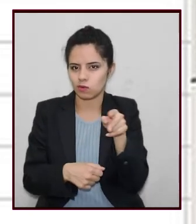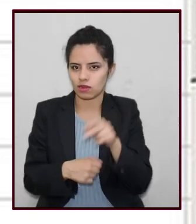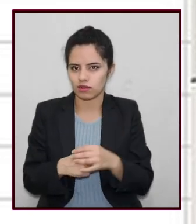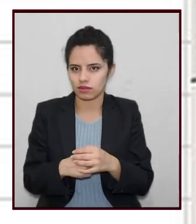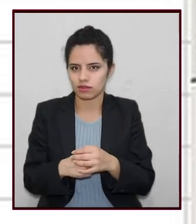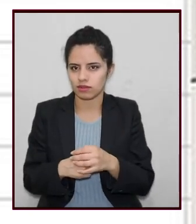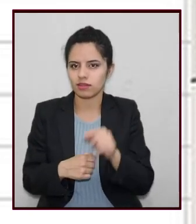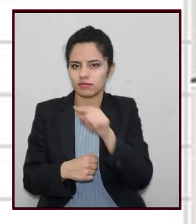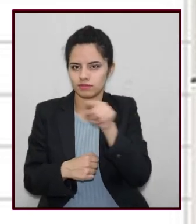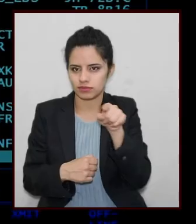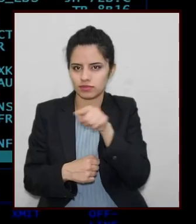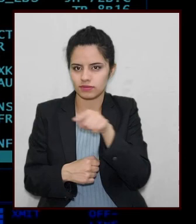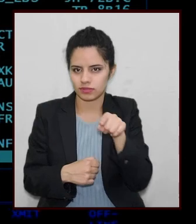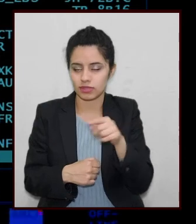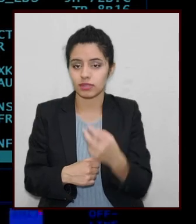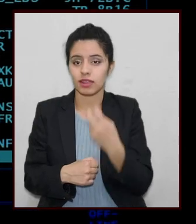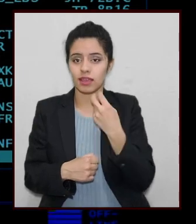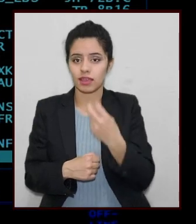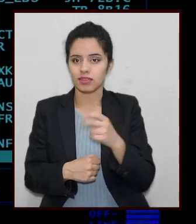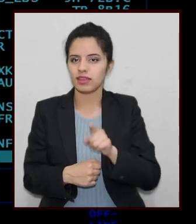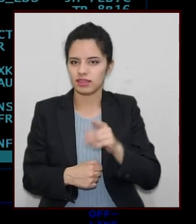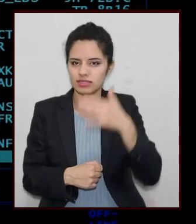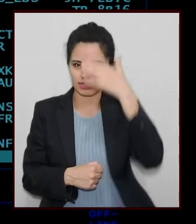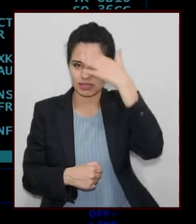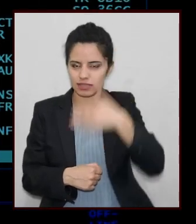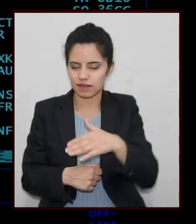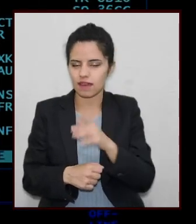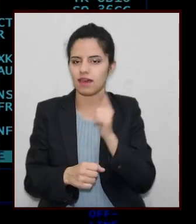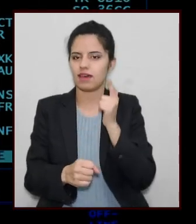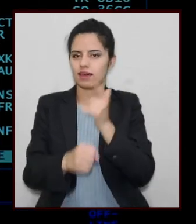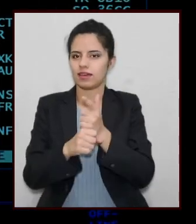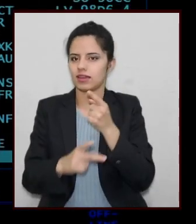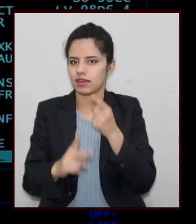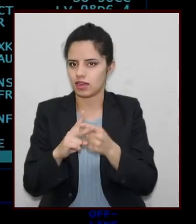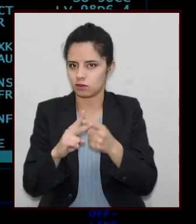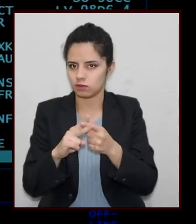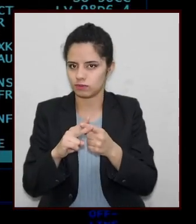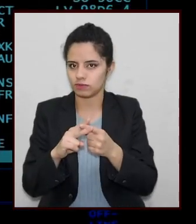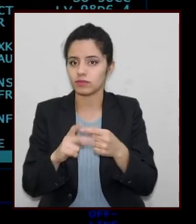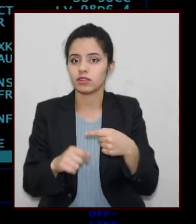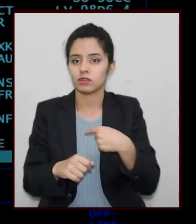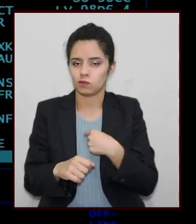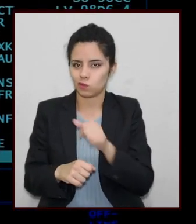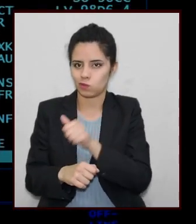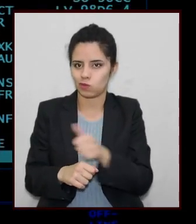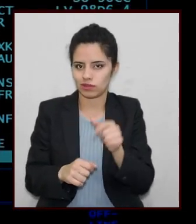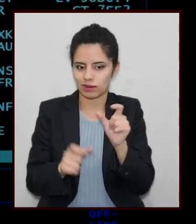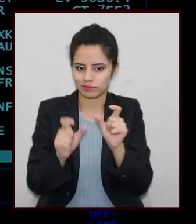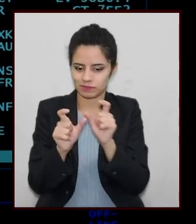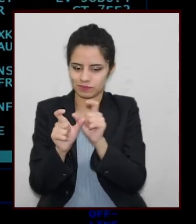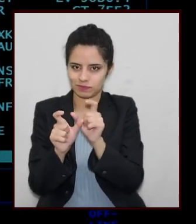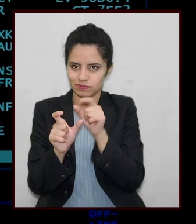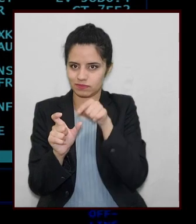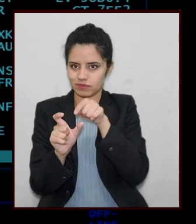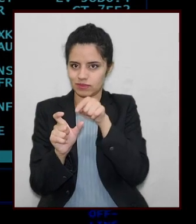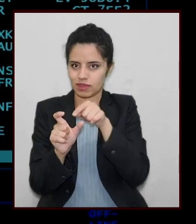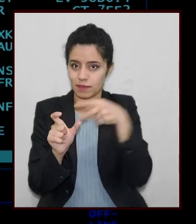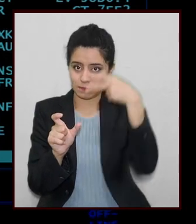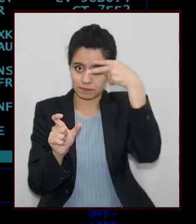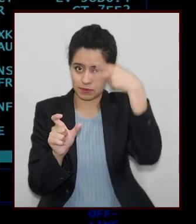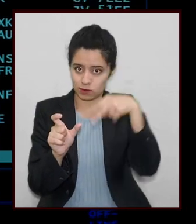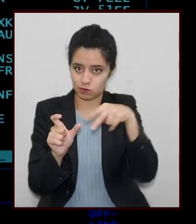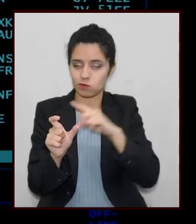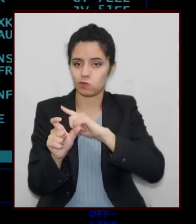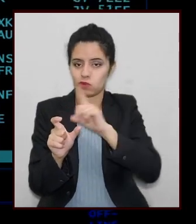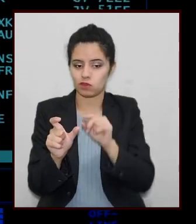ya sabe que vas a hacer un cálculo. Entonces yo le voy a señalar la celda D2, que es donde está el número de habitantes de